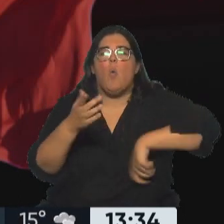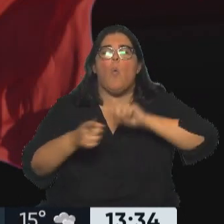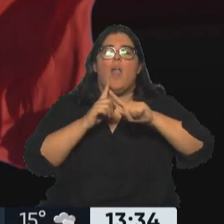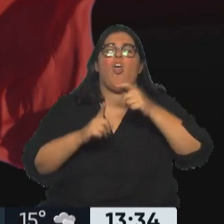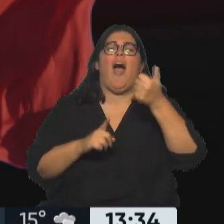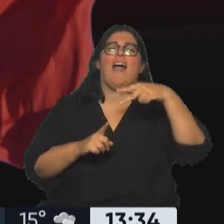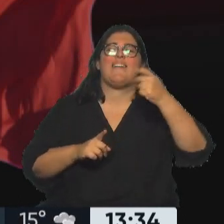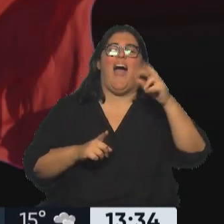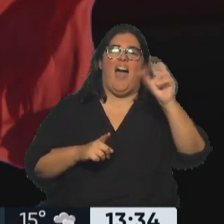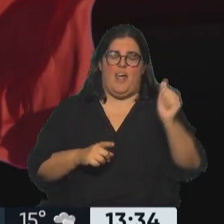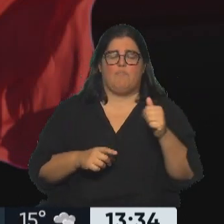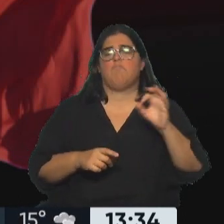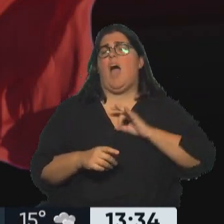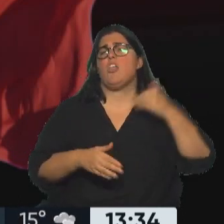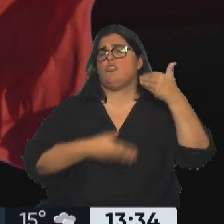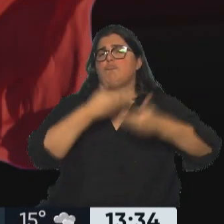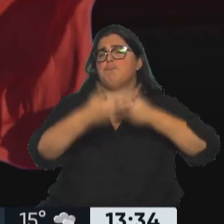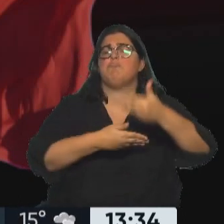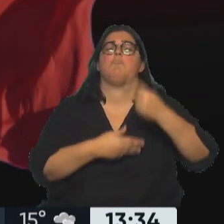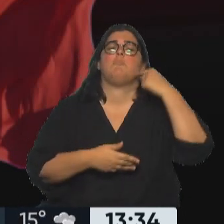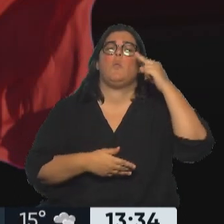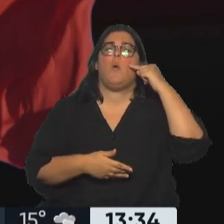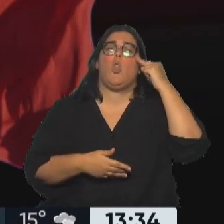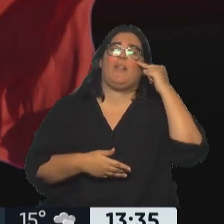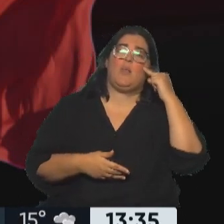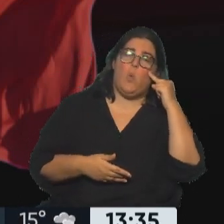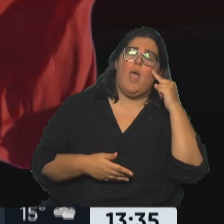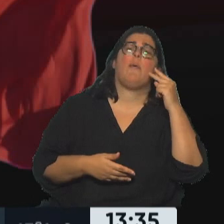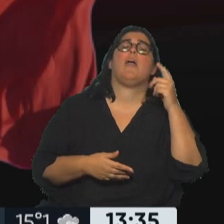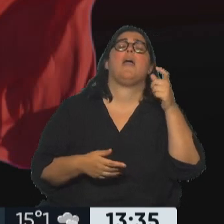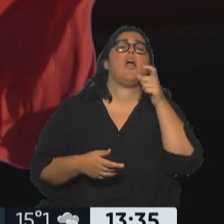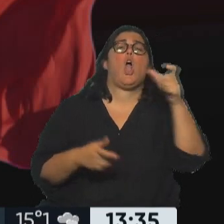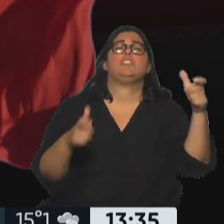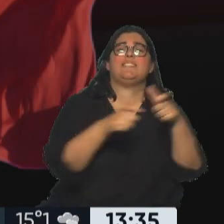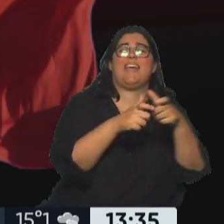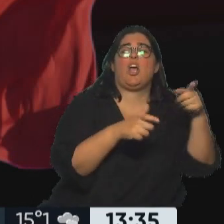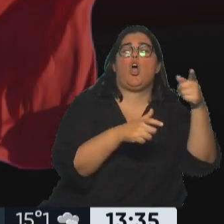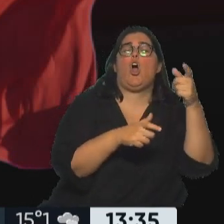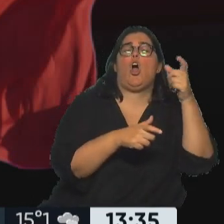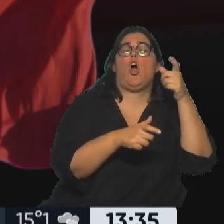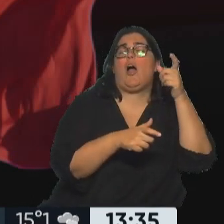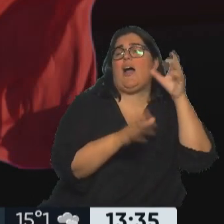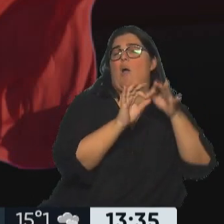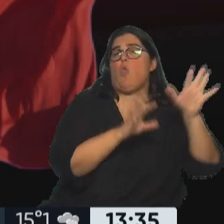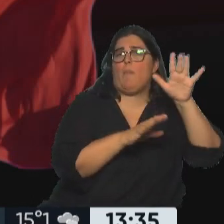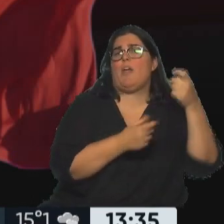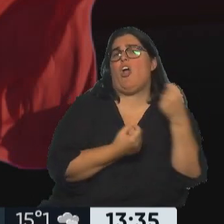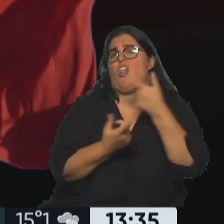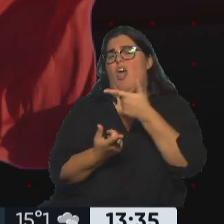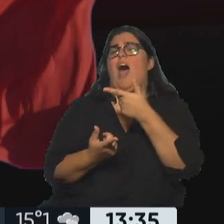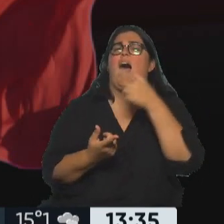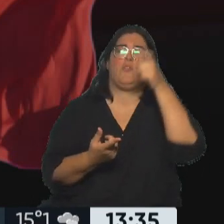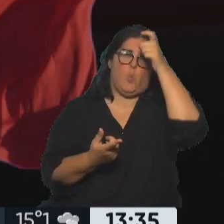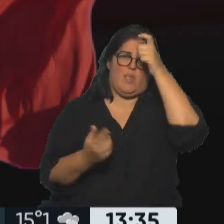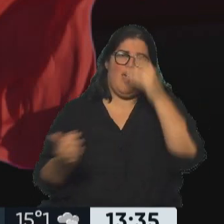los años, 1999. El Consejo Europeo concede a Turquía el estatus de candidato oficial a la